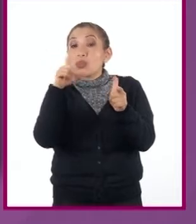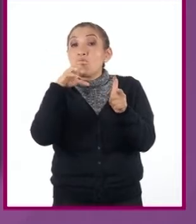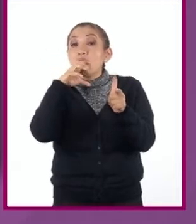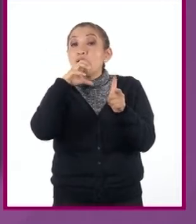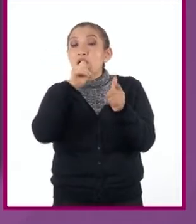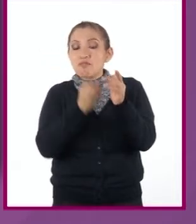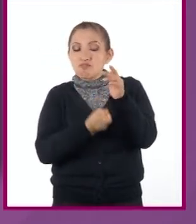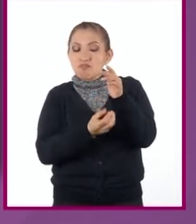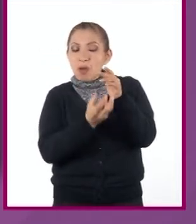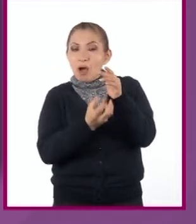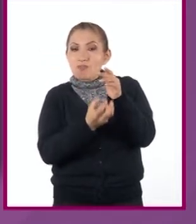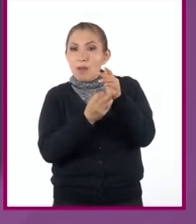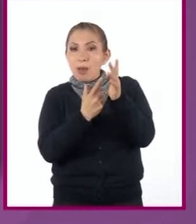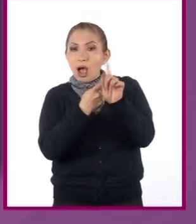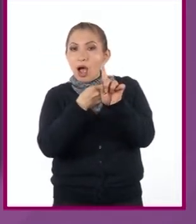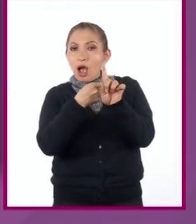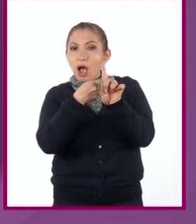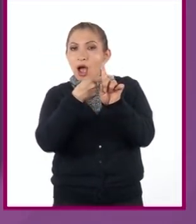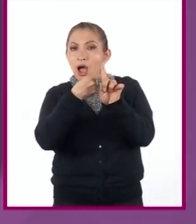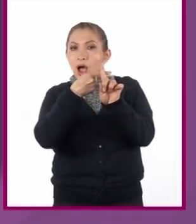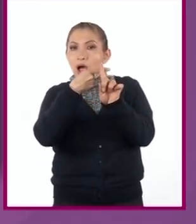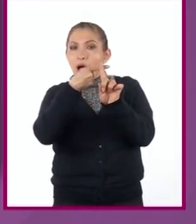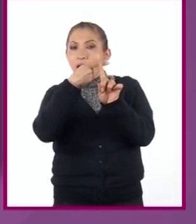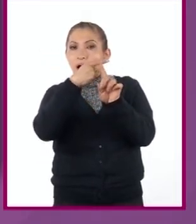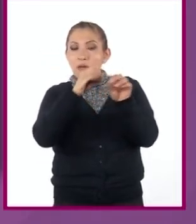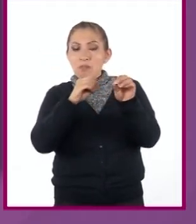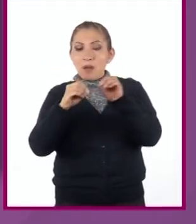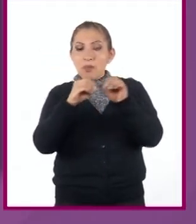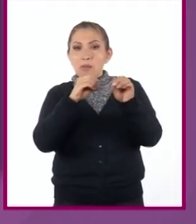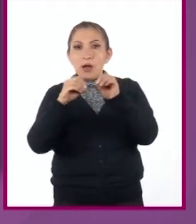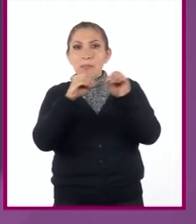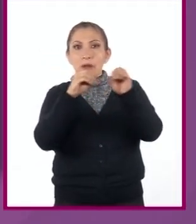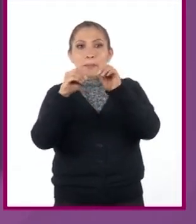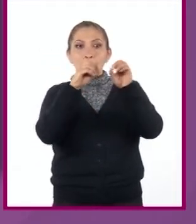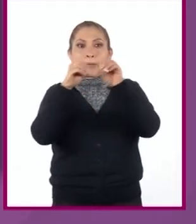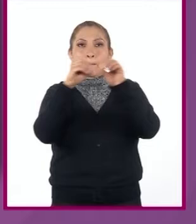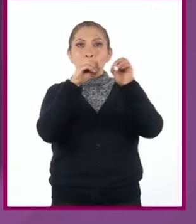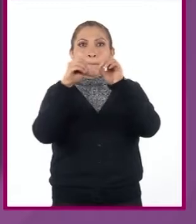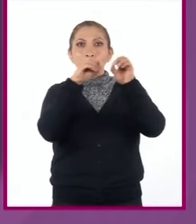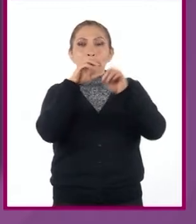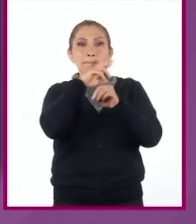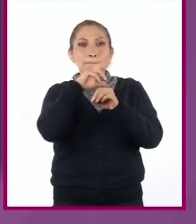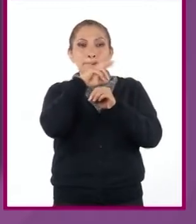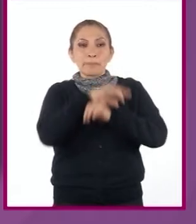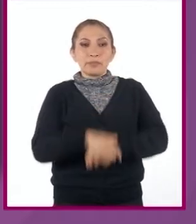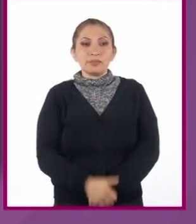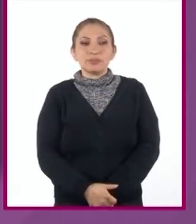la temperatura, se mueven más rápido.